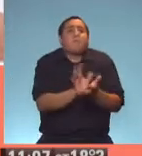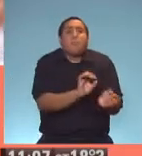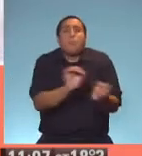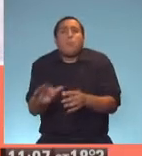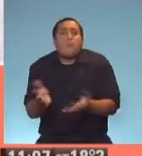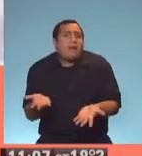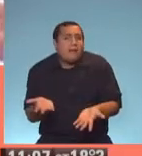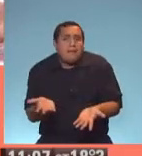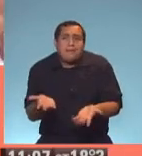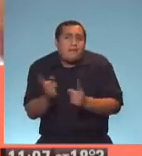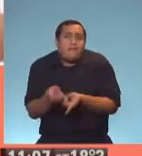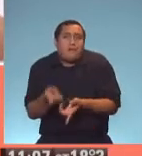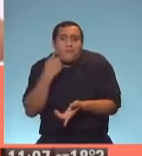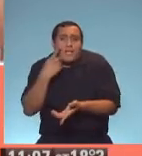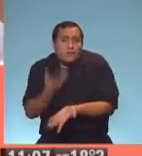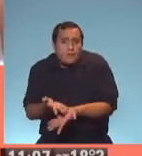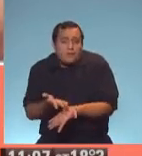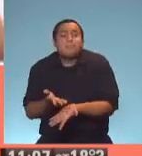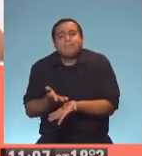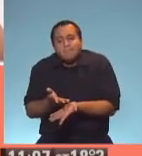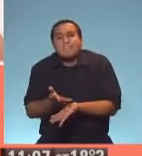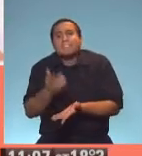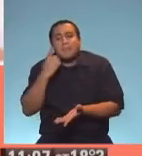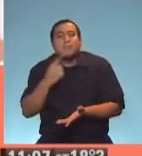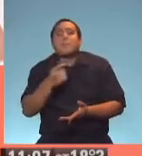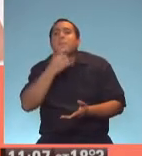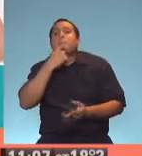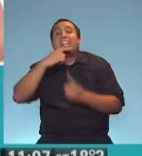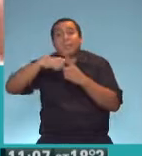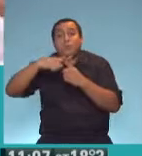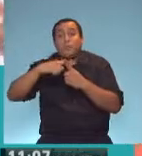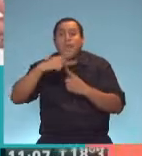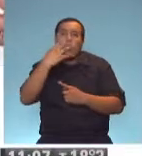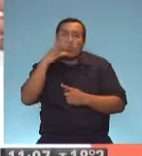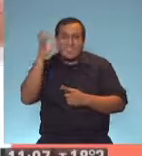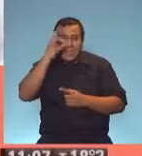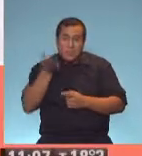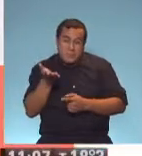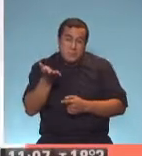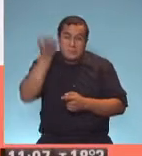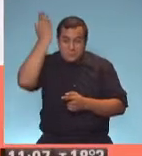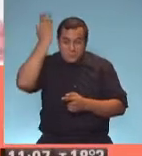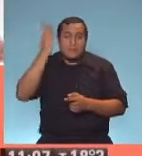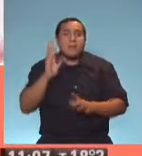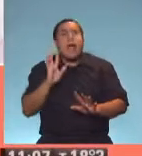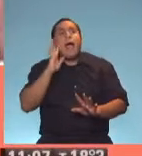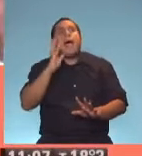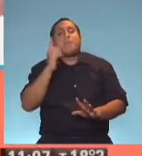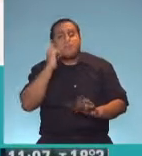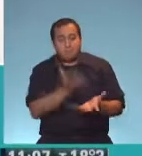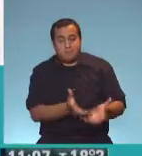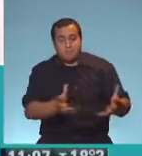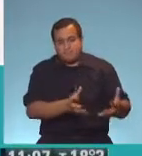cuenta que en este caso, en este estadio, no soportan temperaturas mayores a 40 grados. Entonces una buena estrategia es vaciar eso